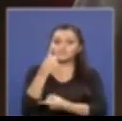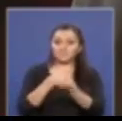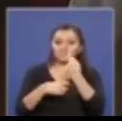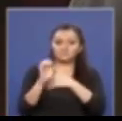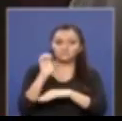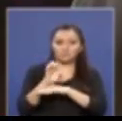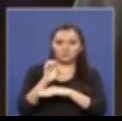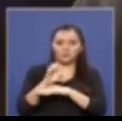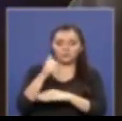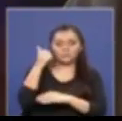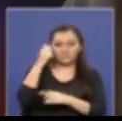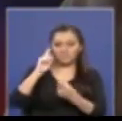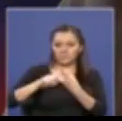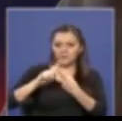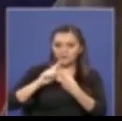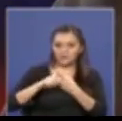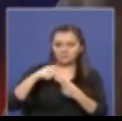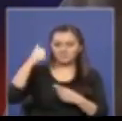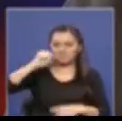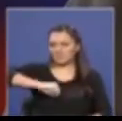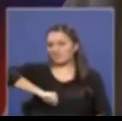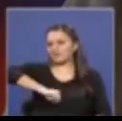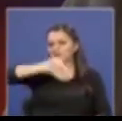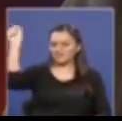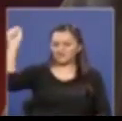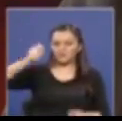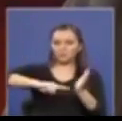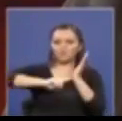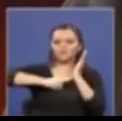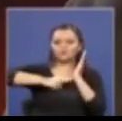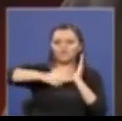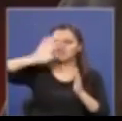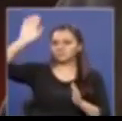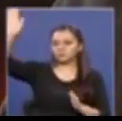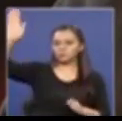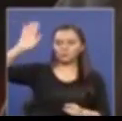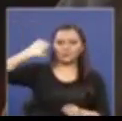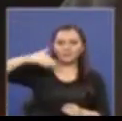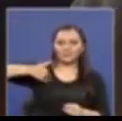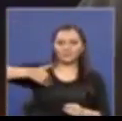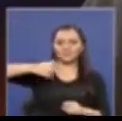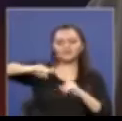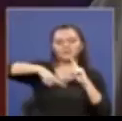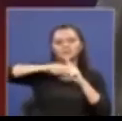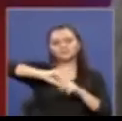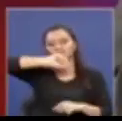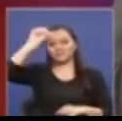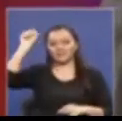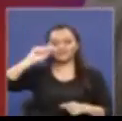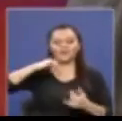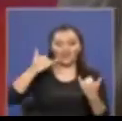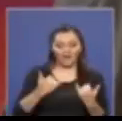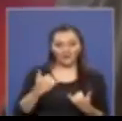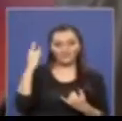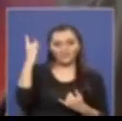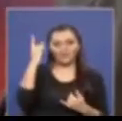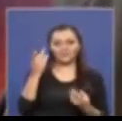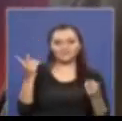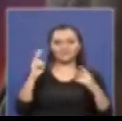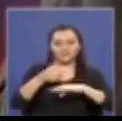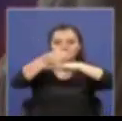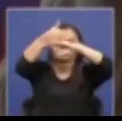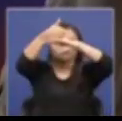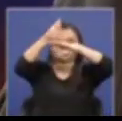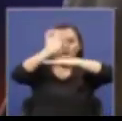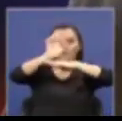gran partido. Merecidamente se llevó la victoria de Buenos Aires. Tuvimos esa victoria histórica y nos tiene en la